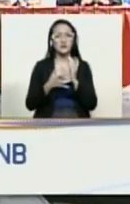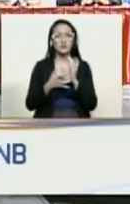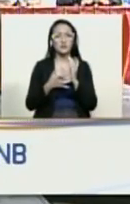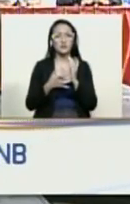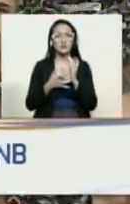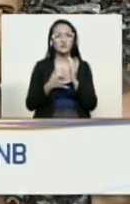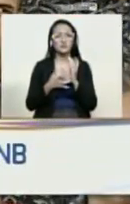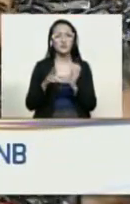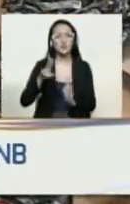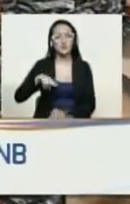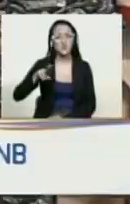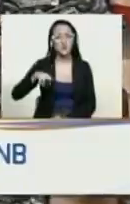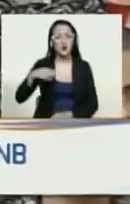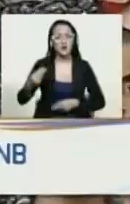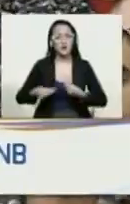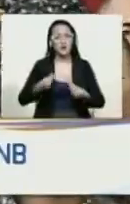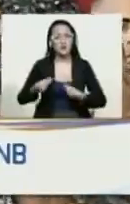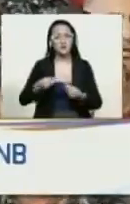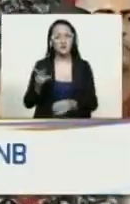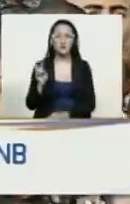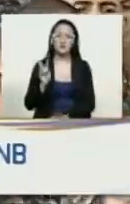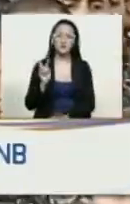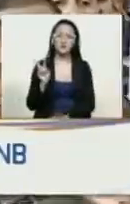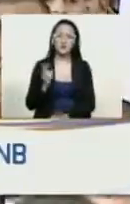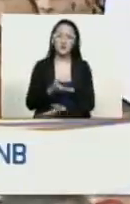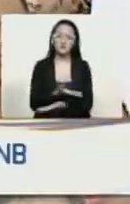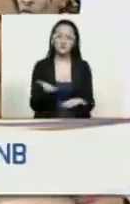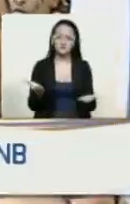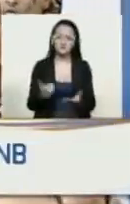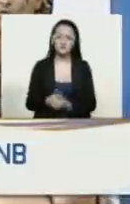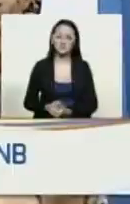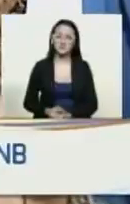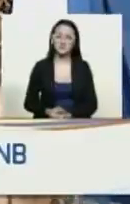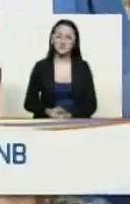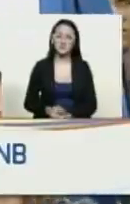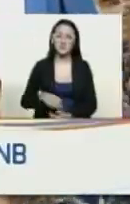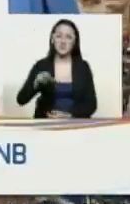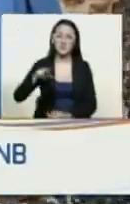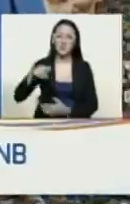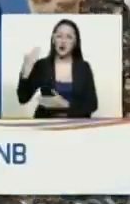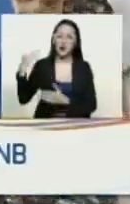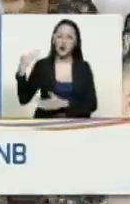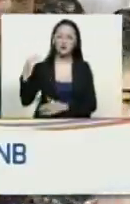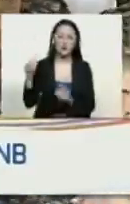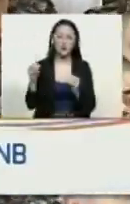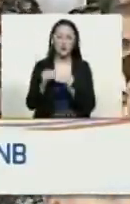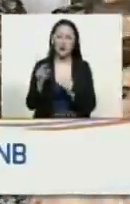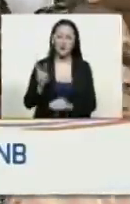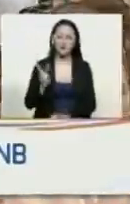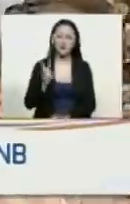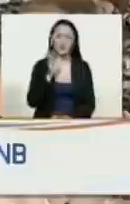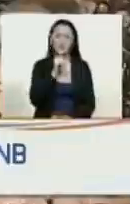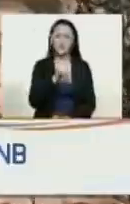se haya hecho en Venezuela, queridos hermanos y hermanas. Nunca antes se hizo esto en Venezuela.